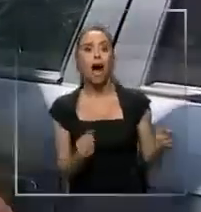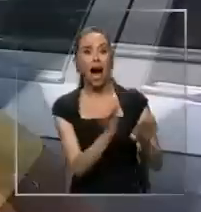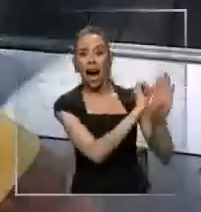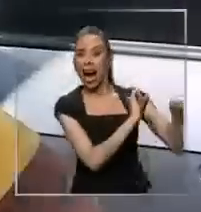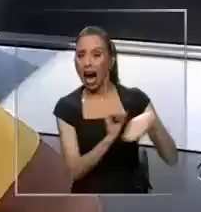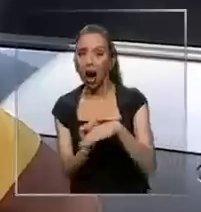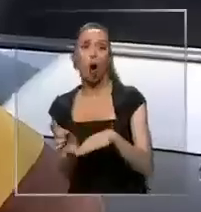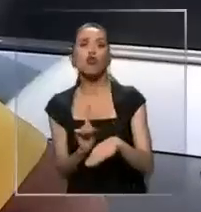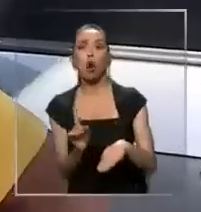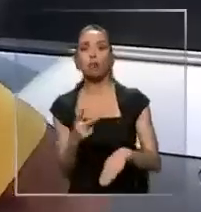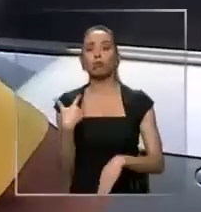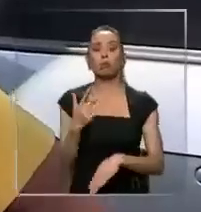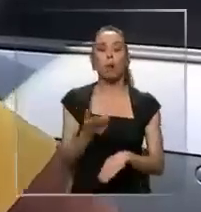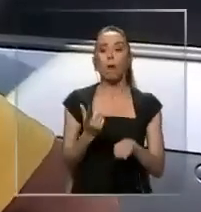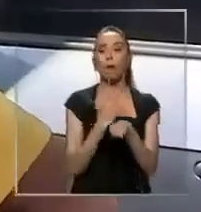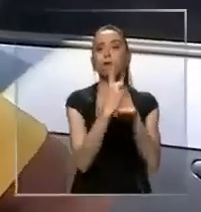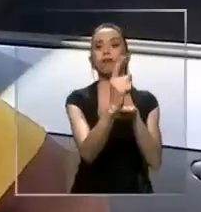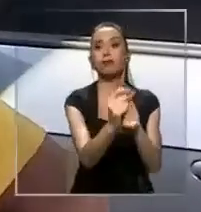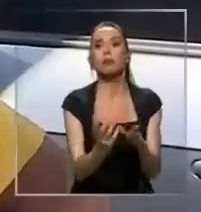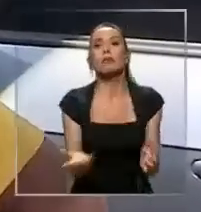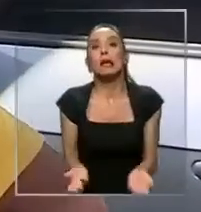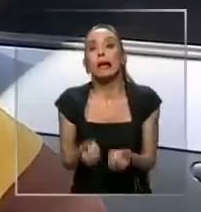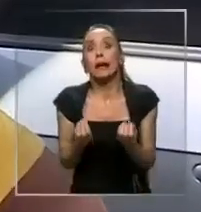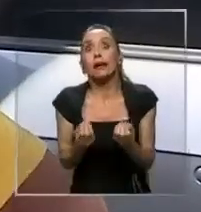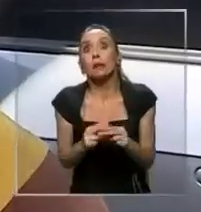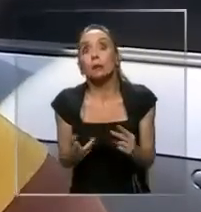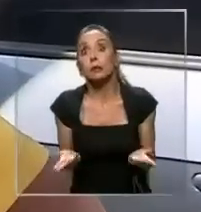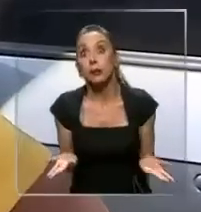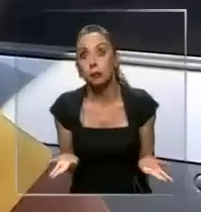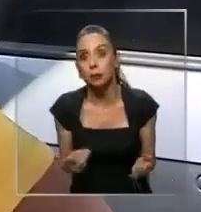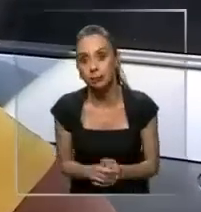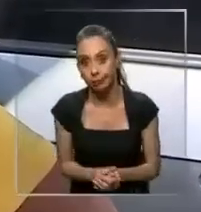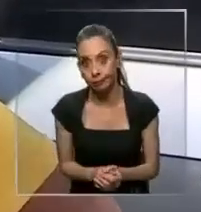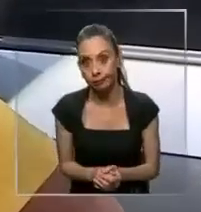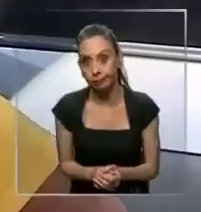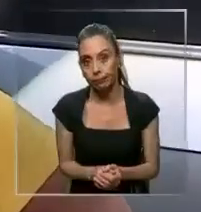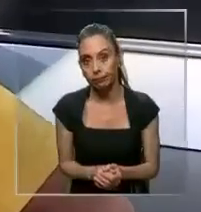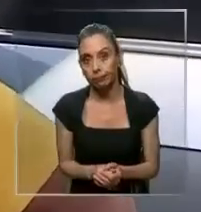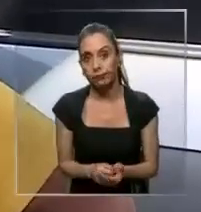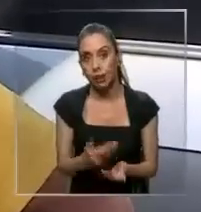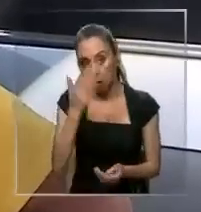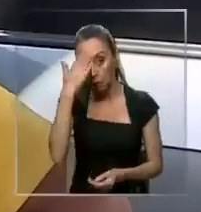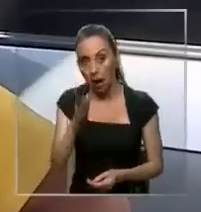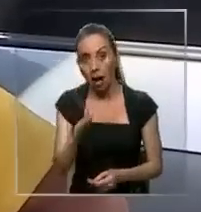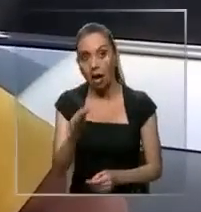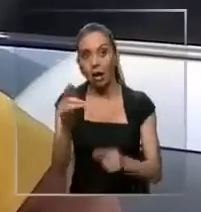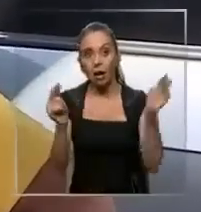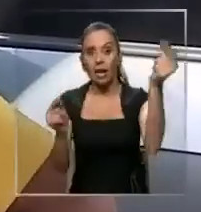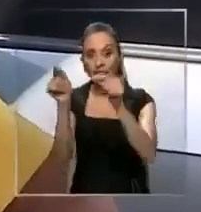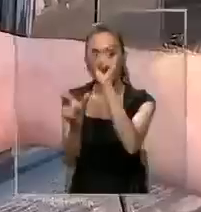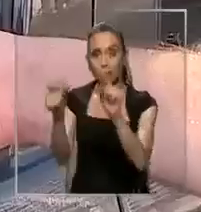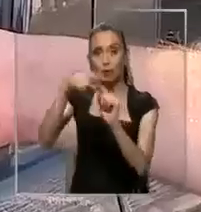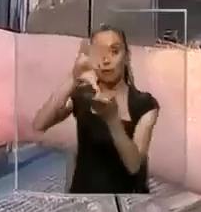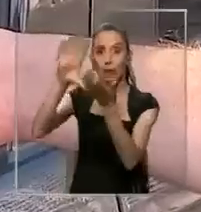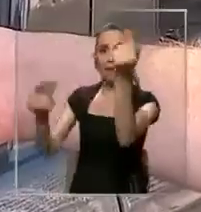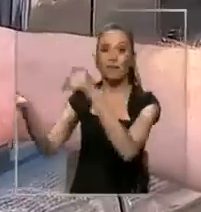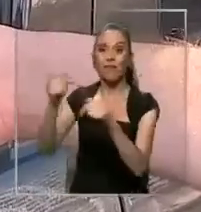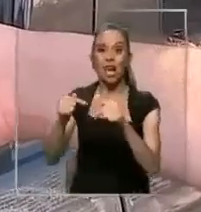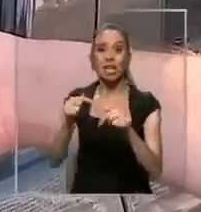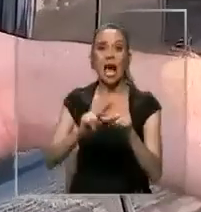estacionar. Pero bueno, ¿qué le vamos a hacer? Ay, lo malo es que vienen a hacer daño. Y se